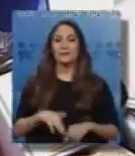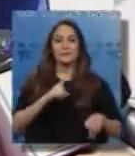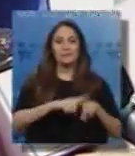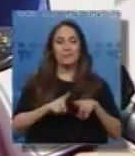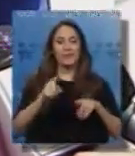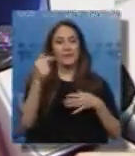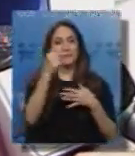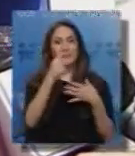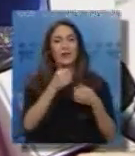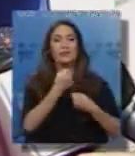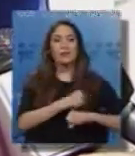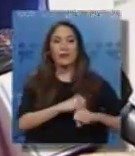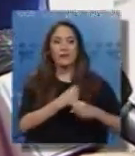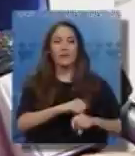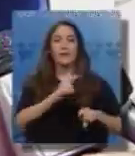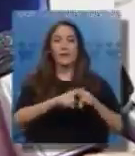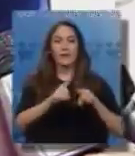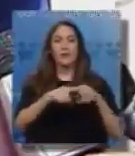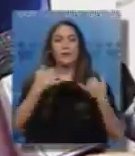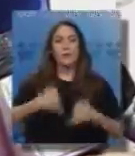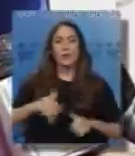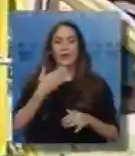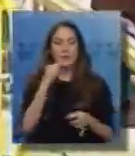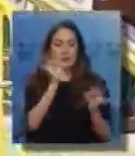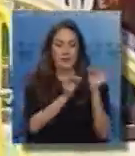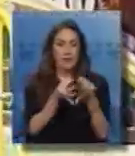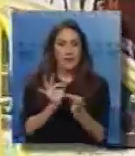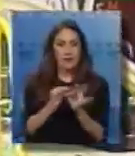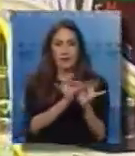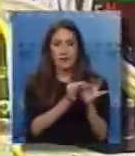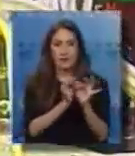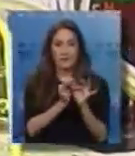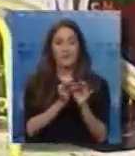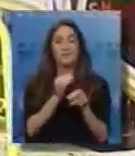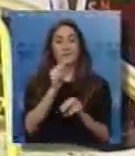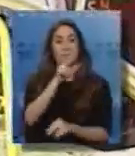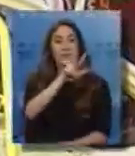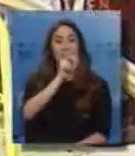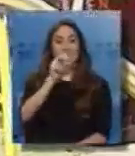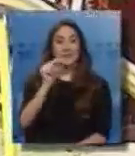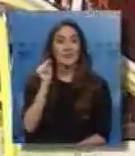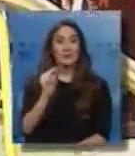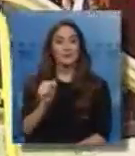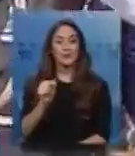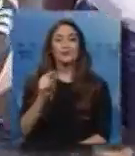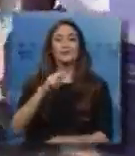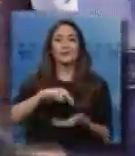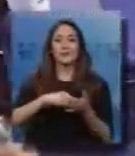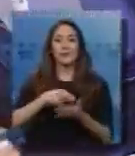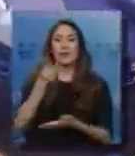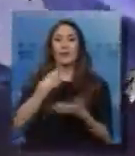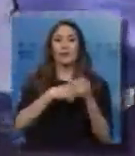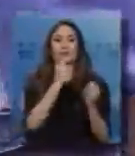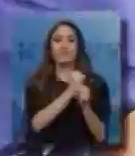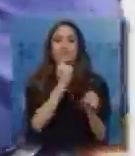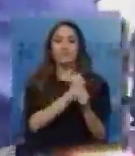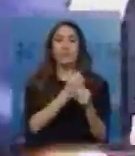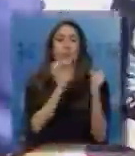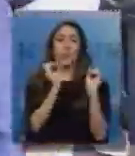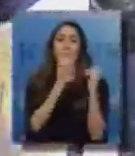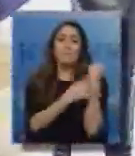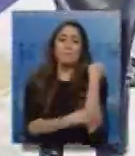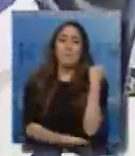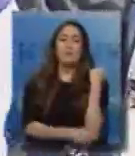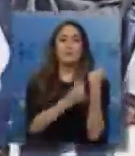desarrollando una serie de talleres para elaborar juguetes alternativos. Son más de 300.000 los niños de padres que trabajan o que son de escasos